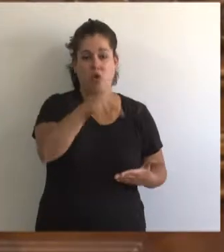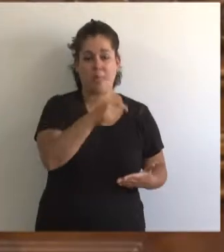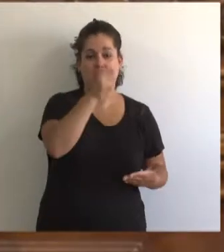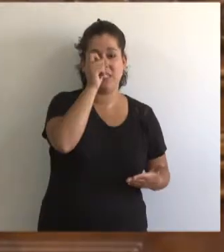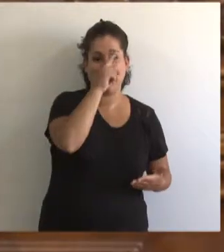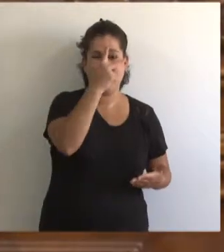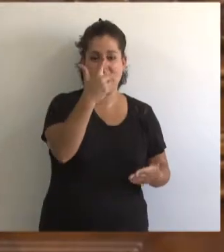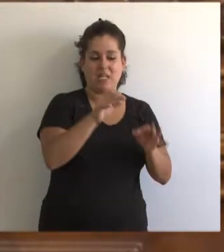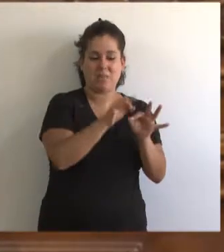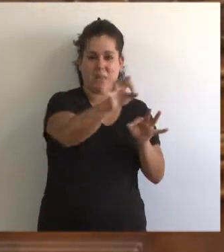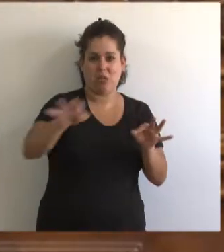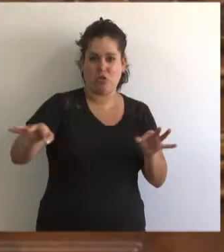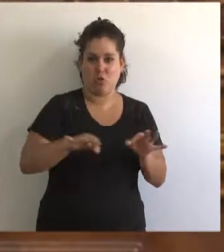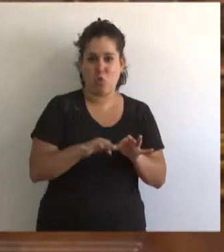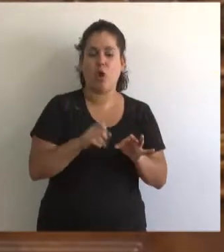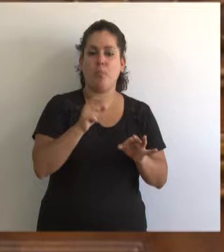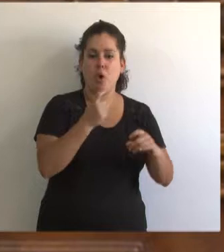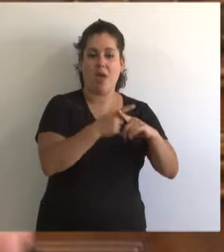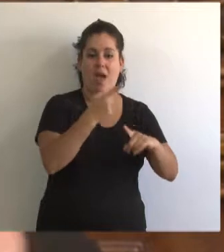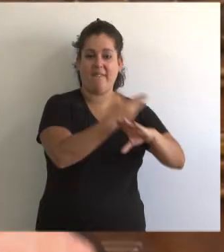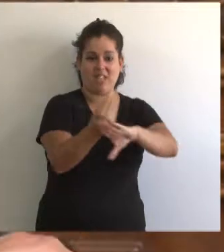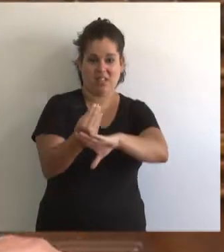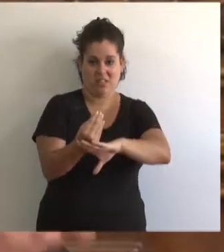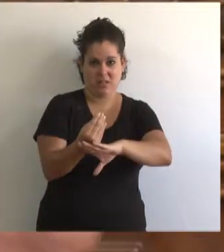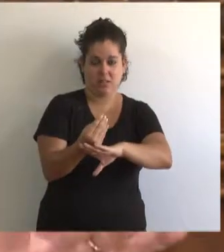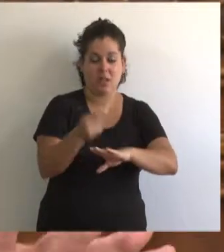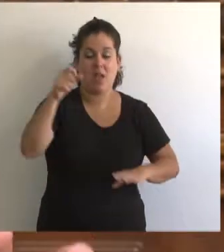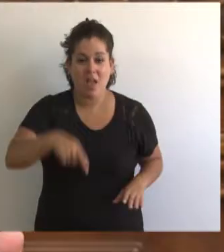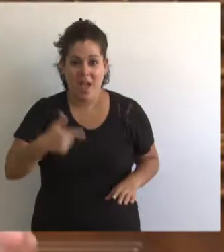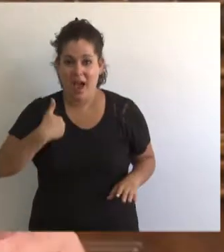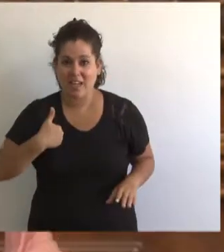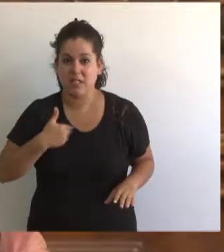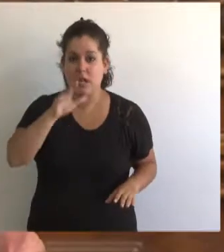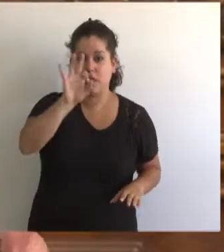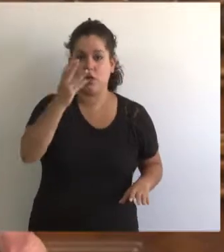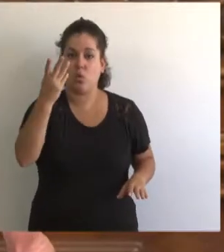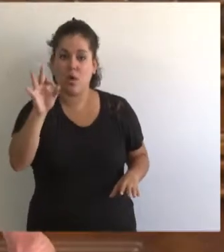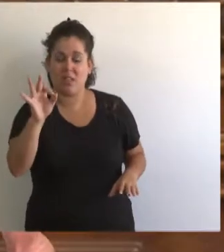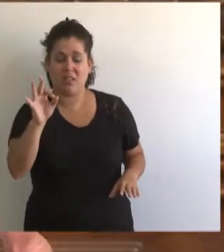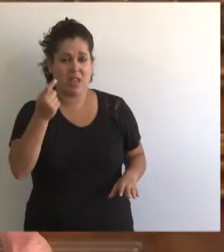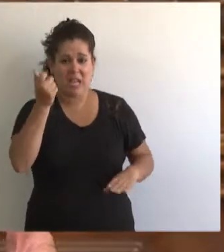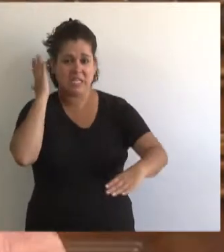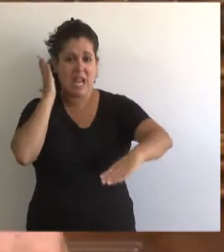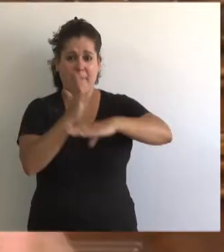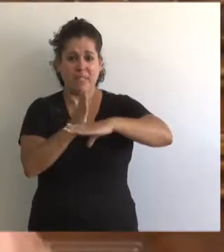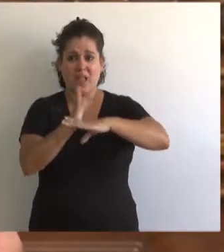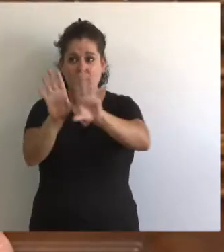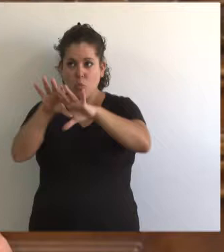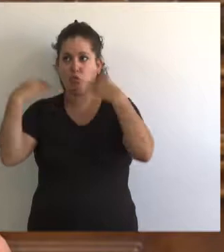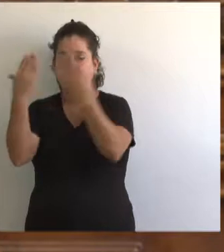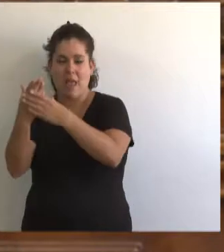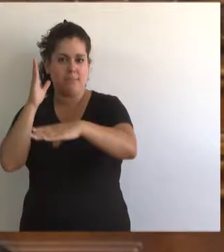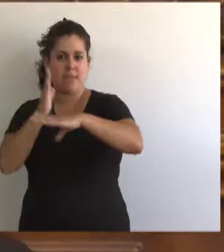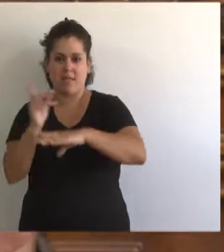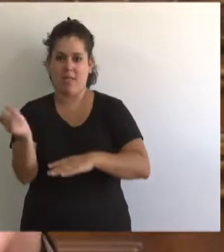es 0,73 metros cúbicos por habitante en el mundo. Argentina está en el 0,40, estamos casi en la